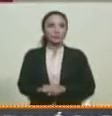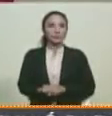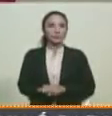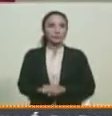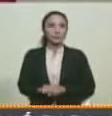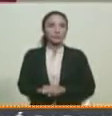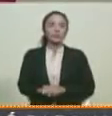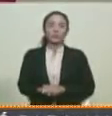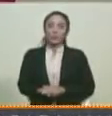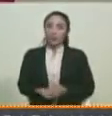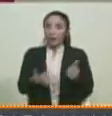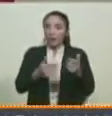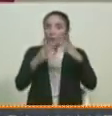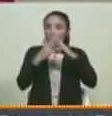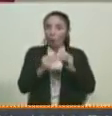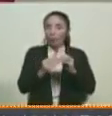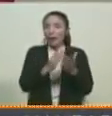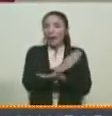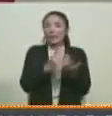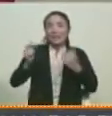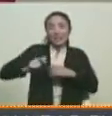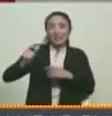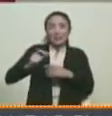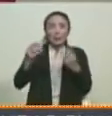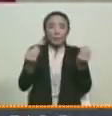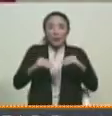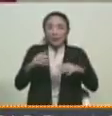y la satisfacción de las necesidades